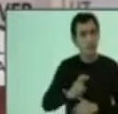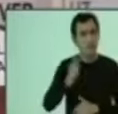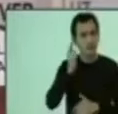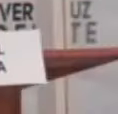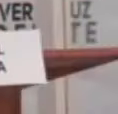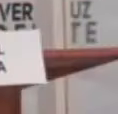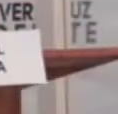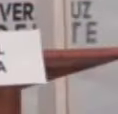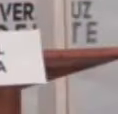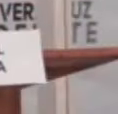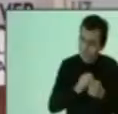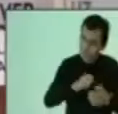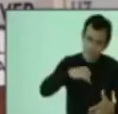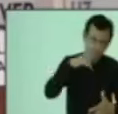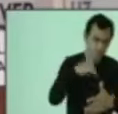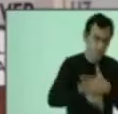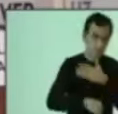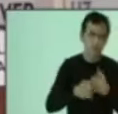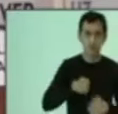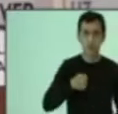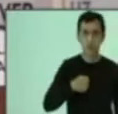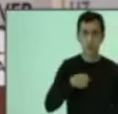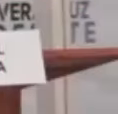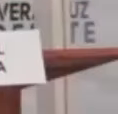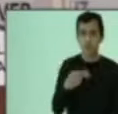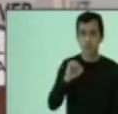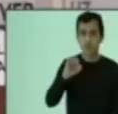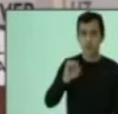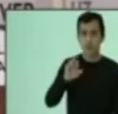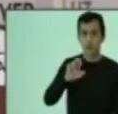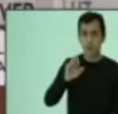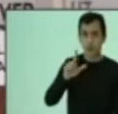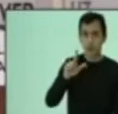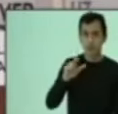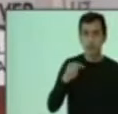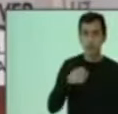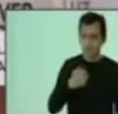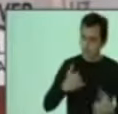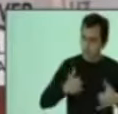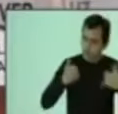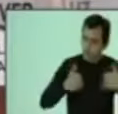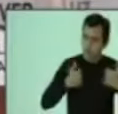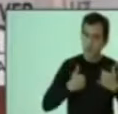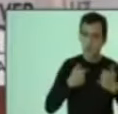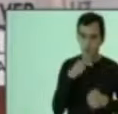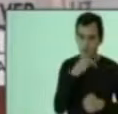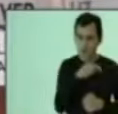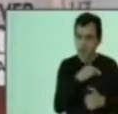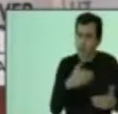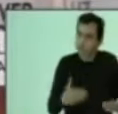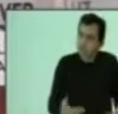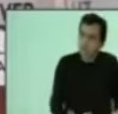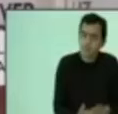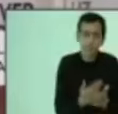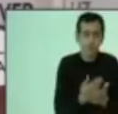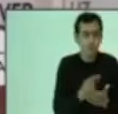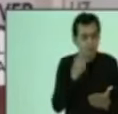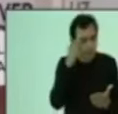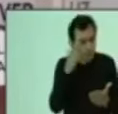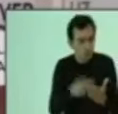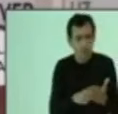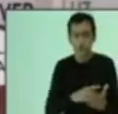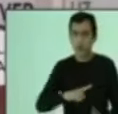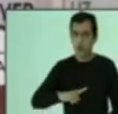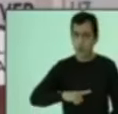Mi nombre es Israel Dimas, soy joven emprendedor originario de Coatzintla. Creo que un gobierno con justicia,